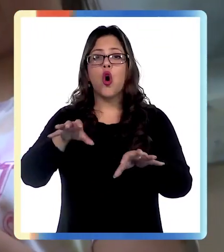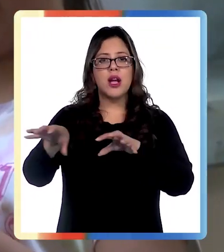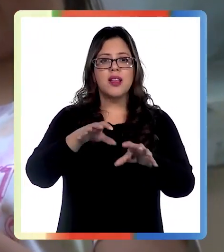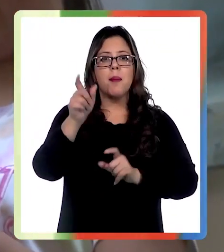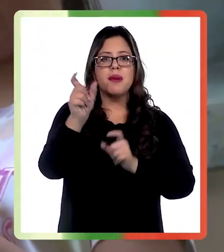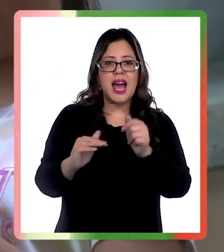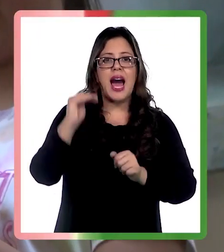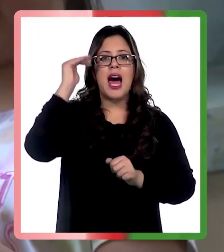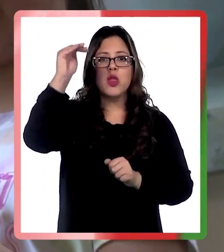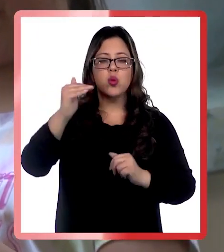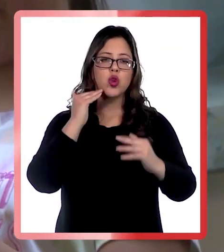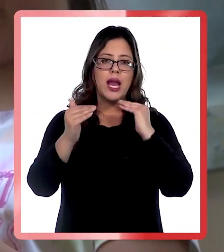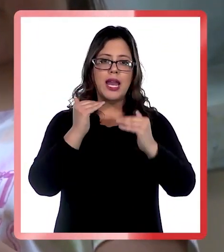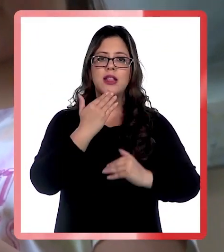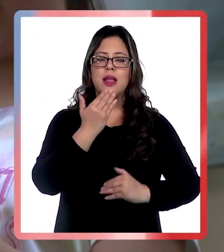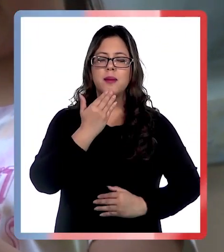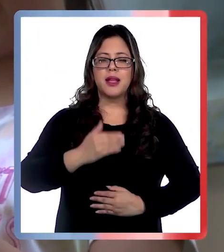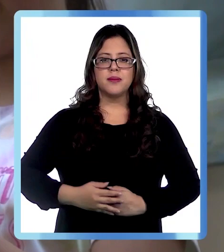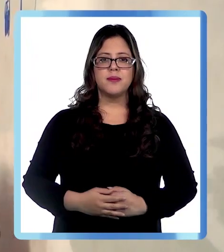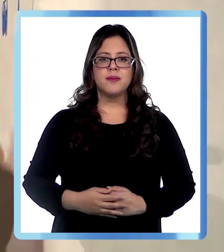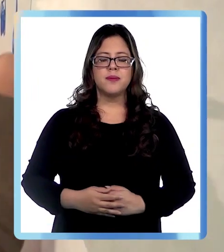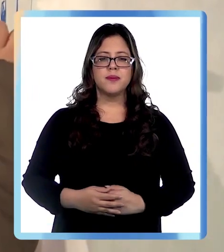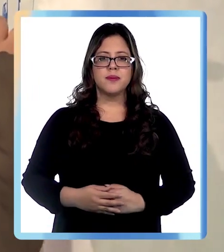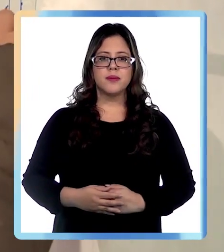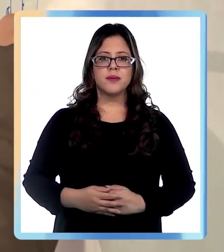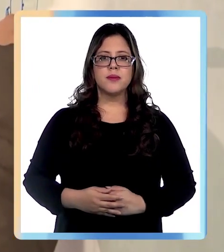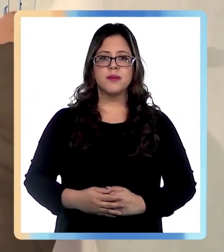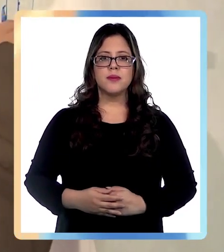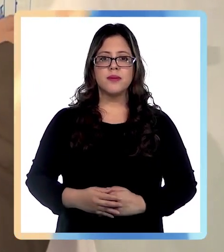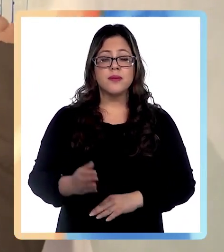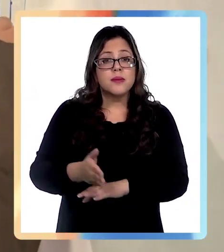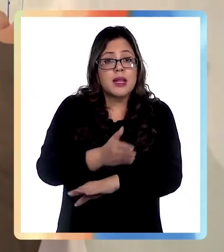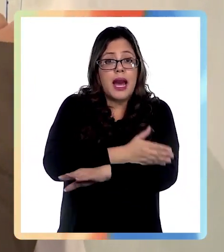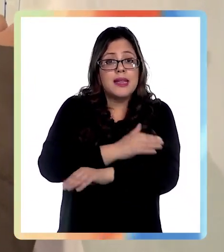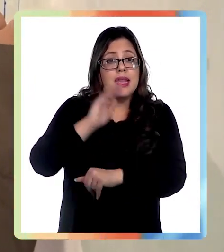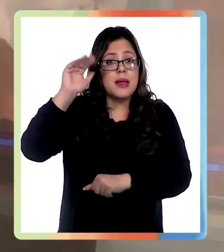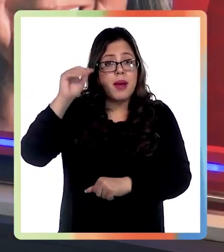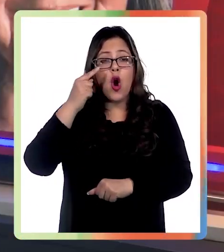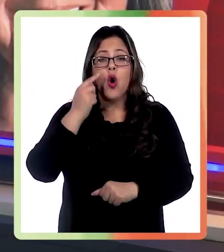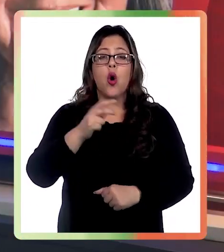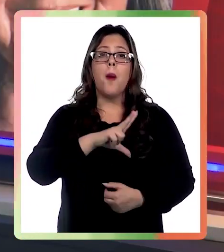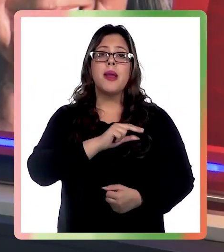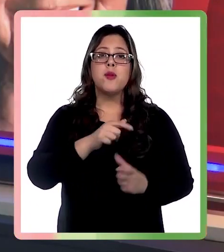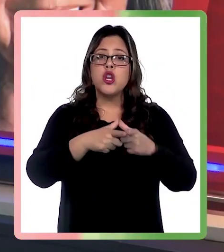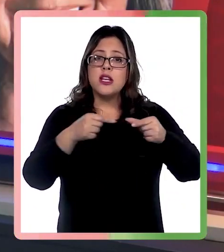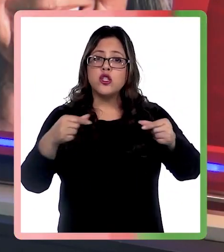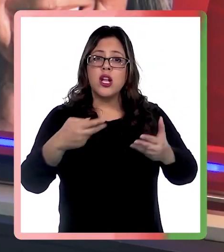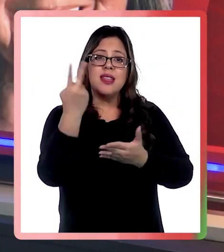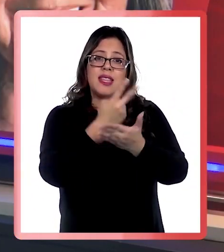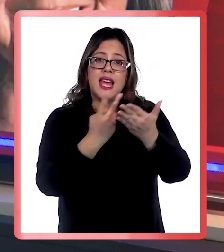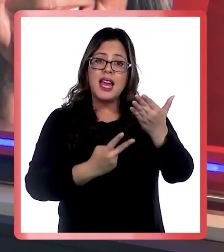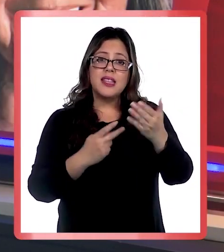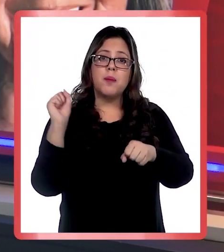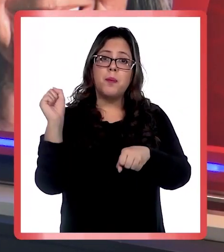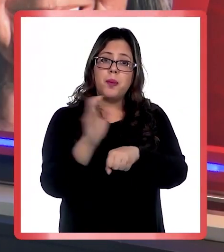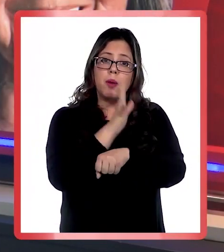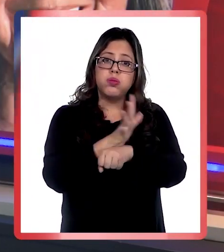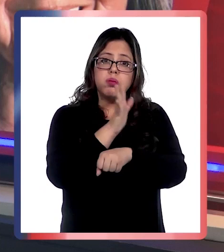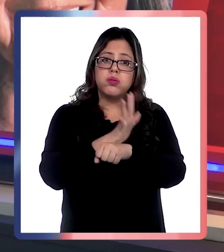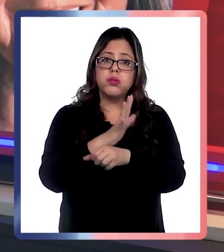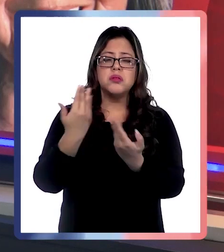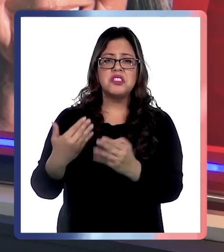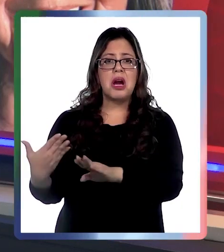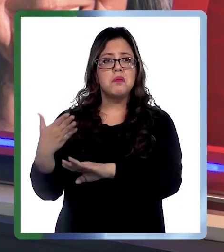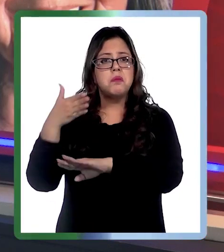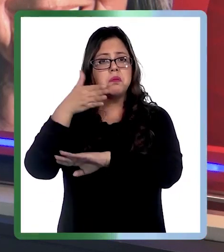día jueves 16 de noviembre con actividades para adultos y niños y antes de cerrar el premio nacional